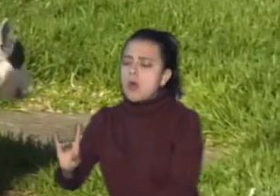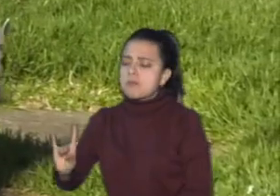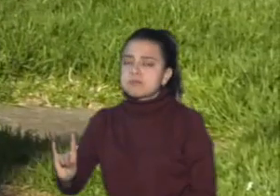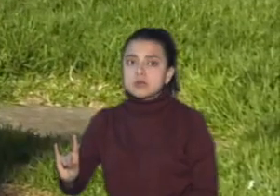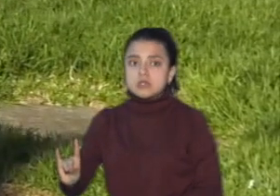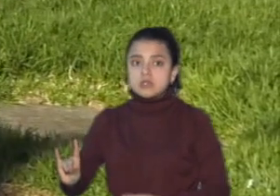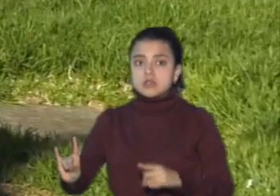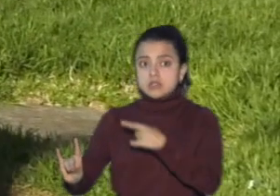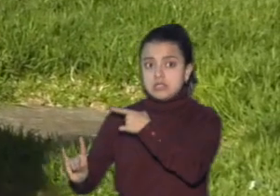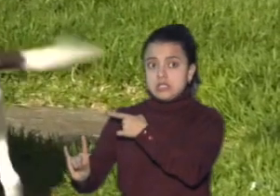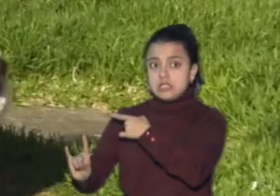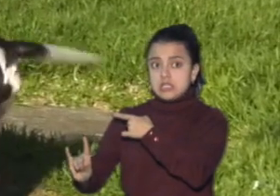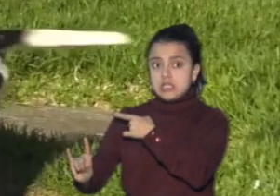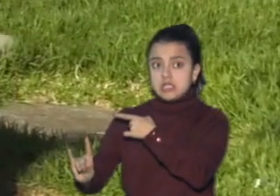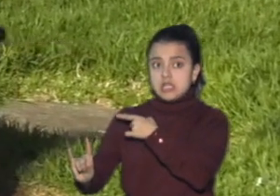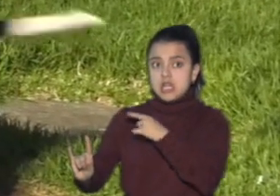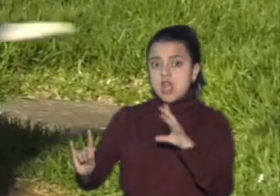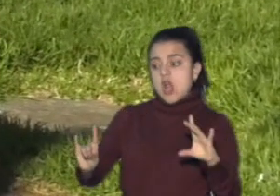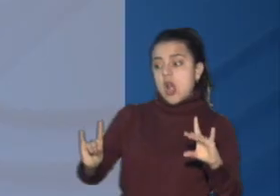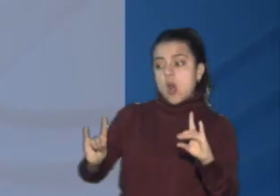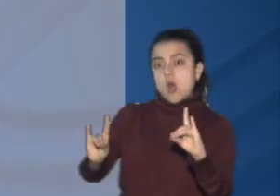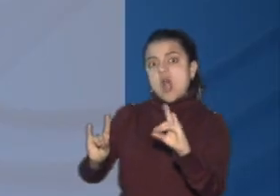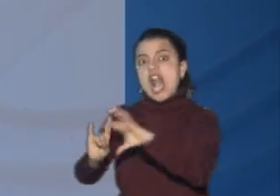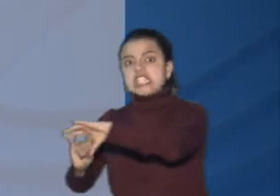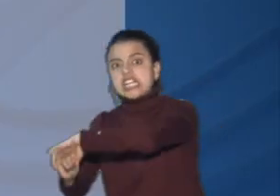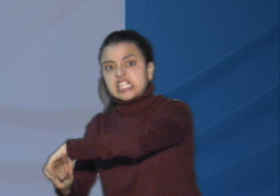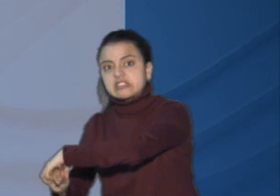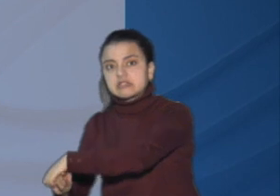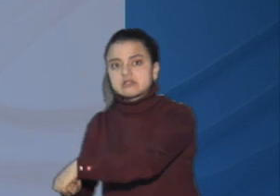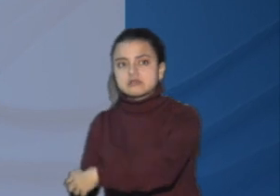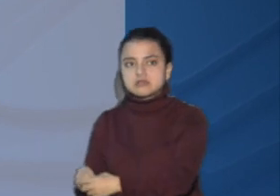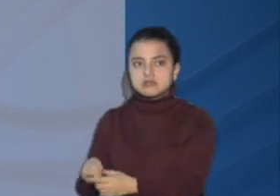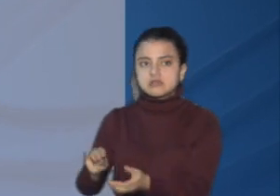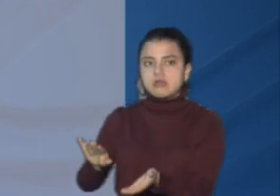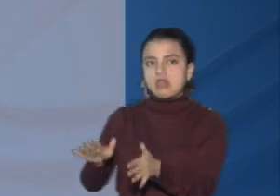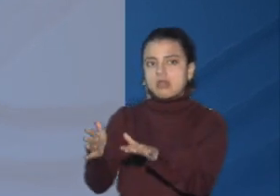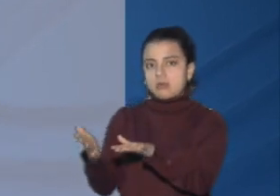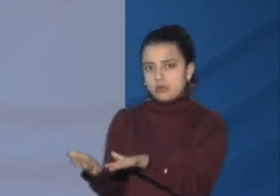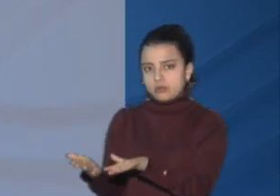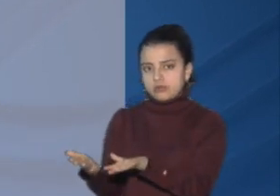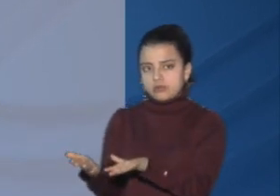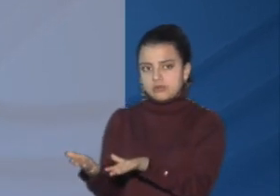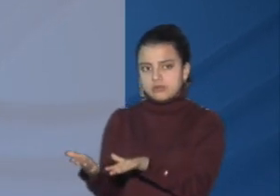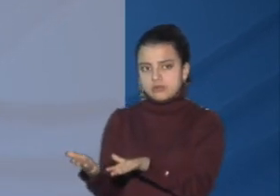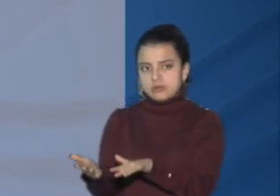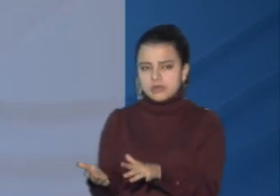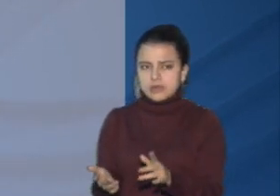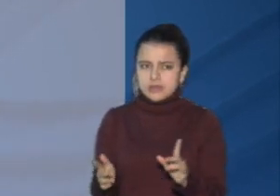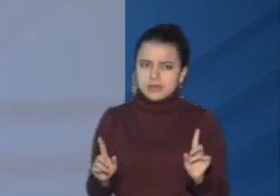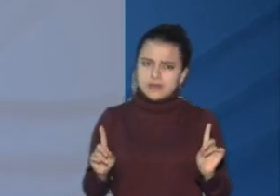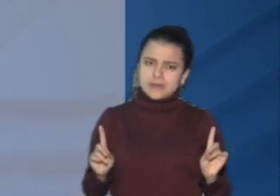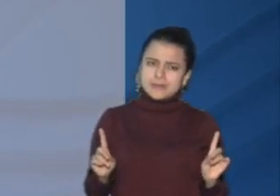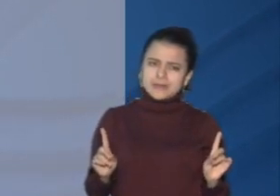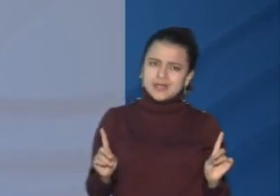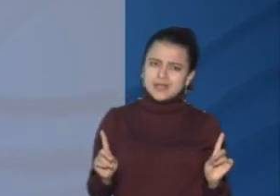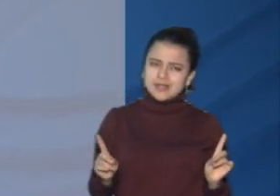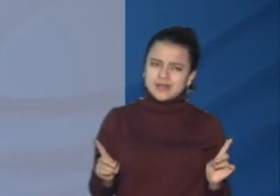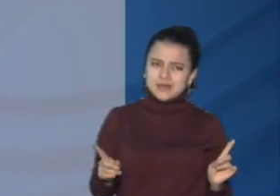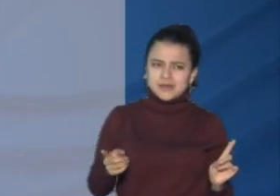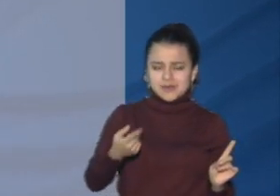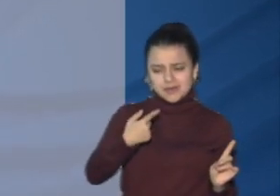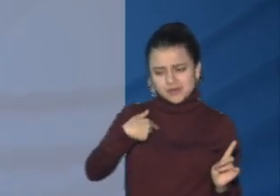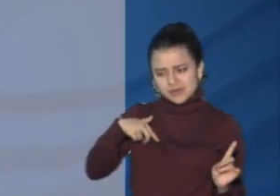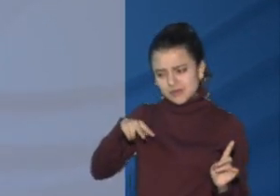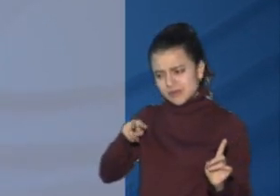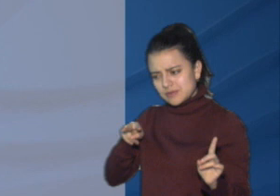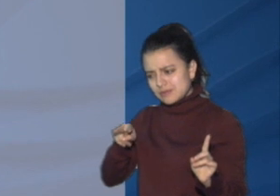bull terrier, mató a mi otro perrito que era un schnauzer. Cuando bajo pues al lugar de donde el señor tenía